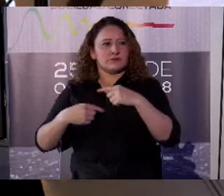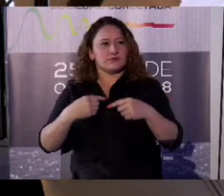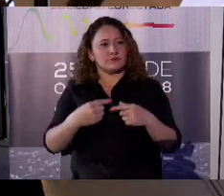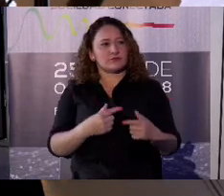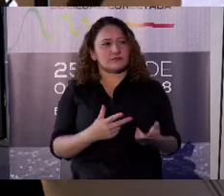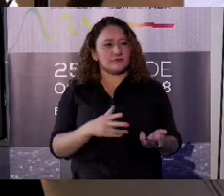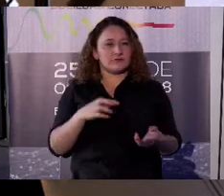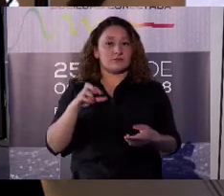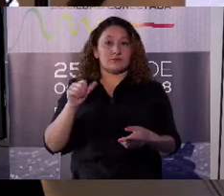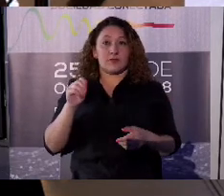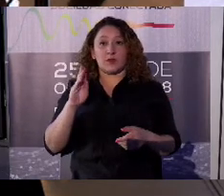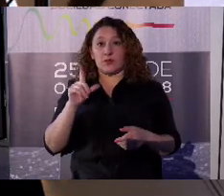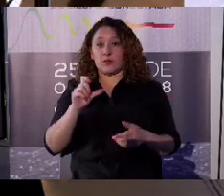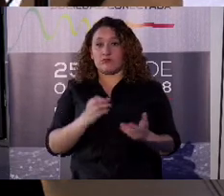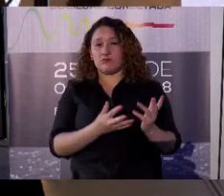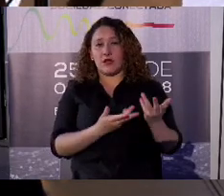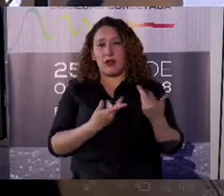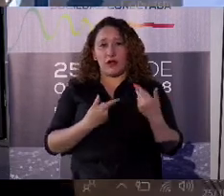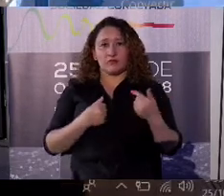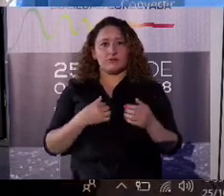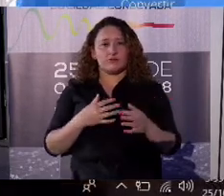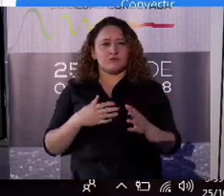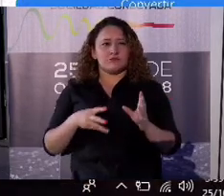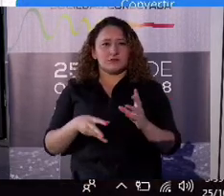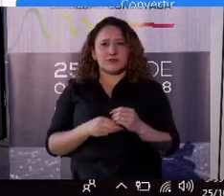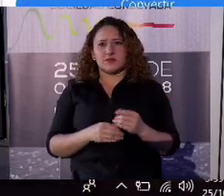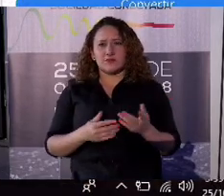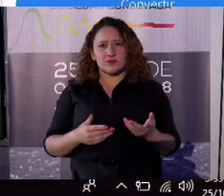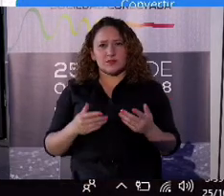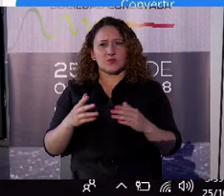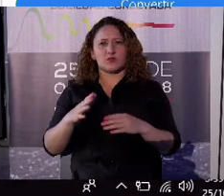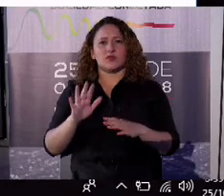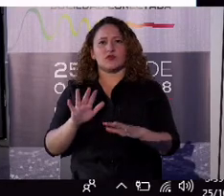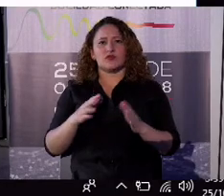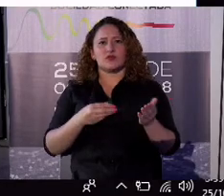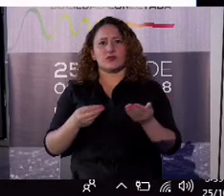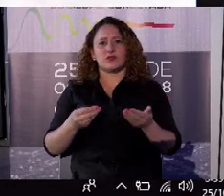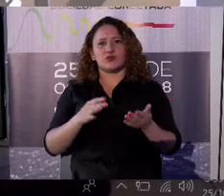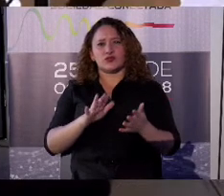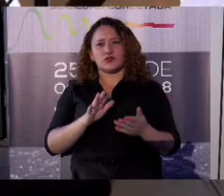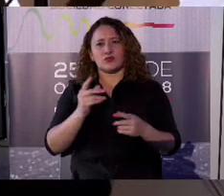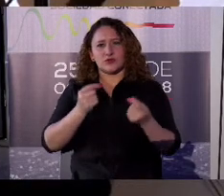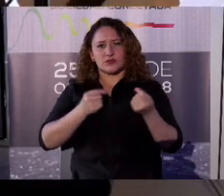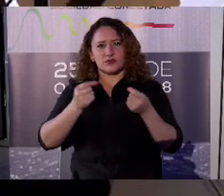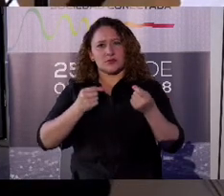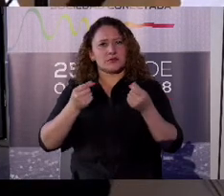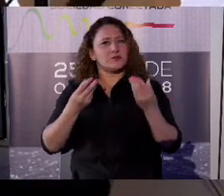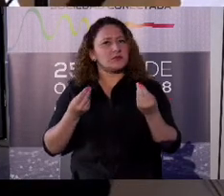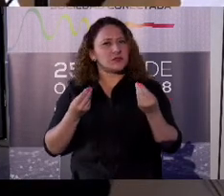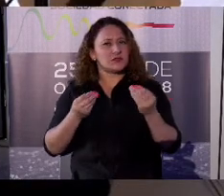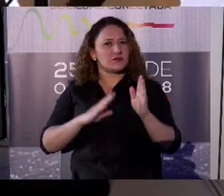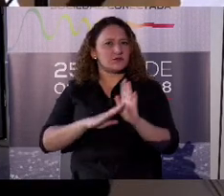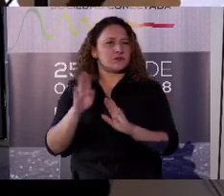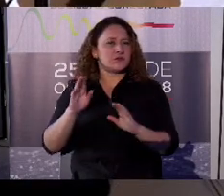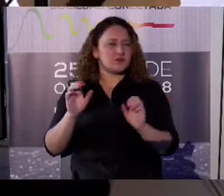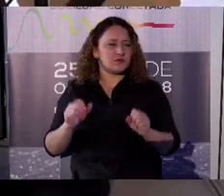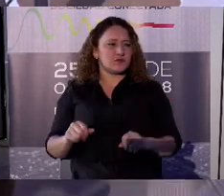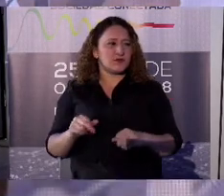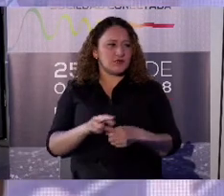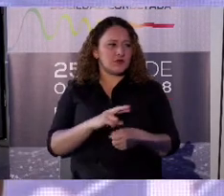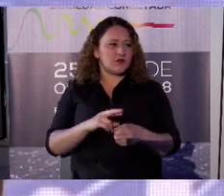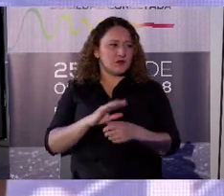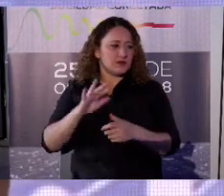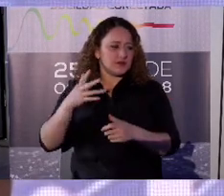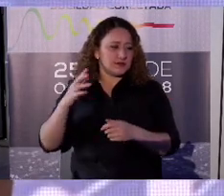Pablo, ¿nos querés contar un poco más sobre las condiciones económicas que se tienen que generar en la región para el desarrollo de quinta